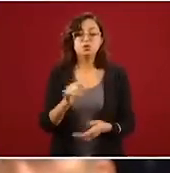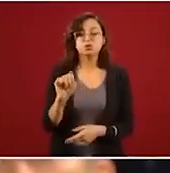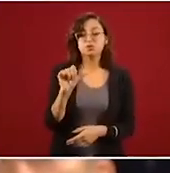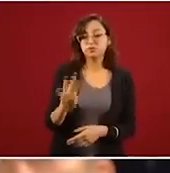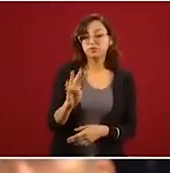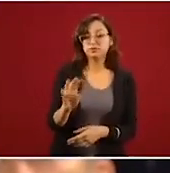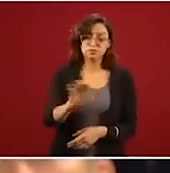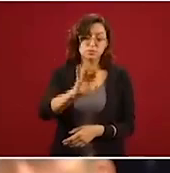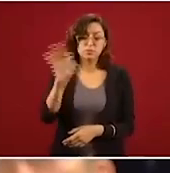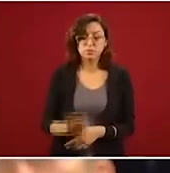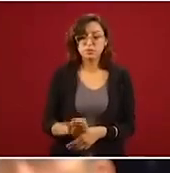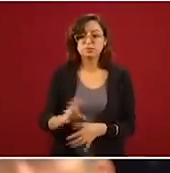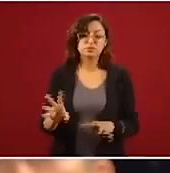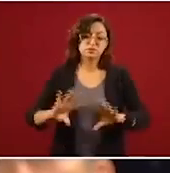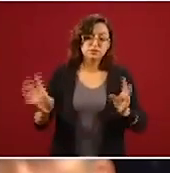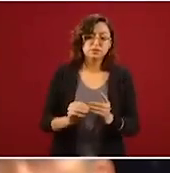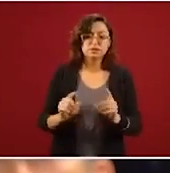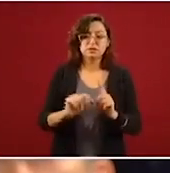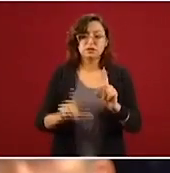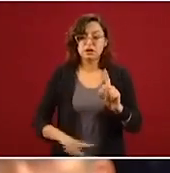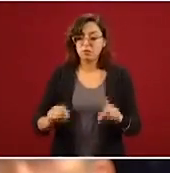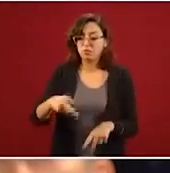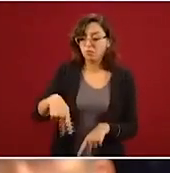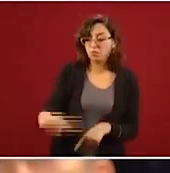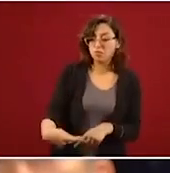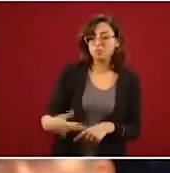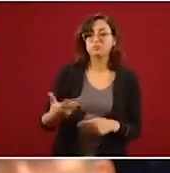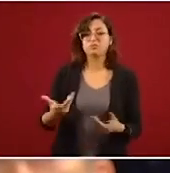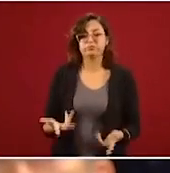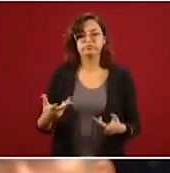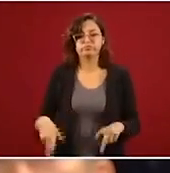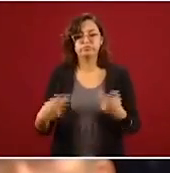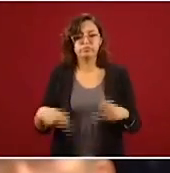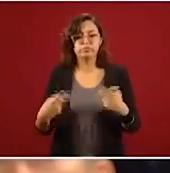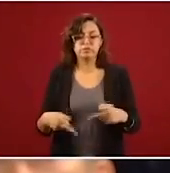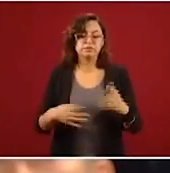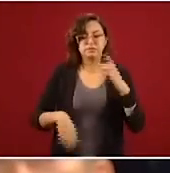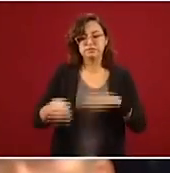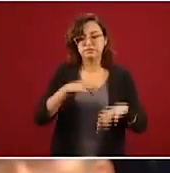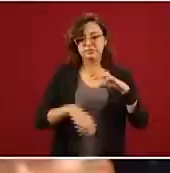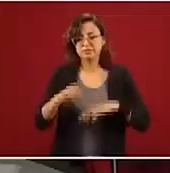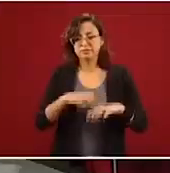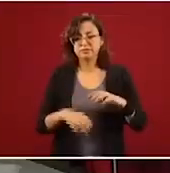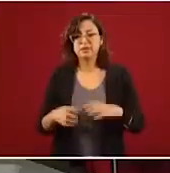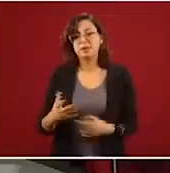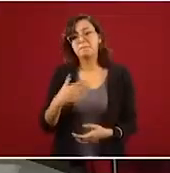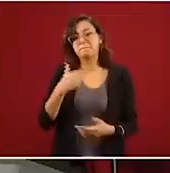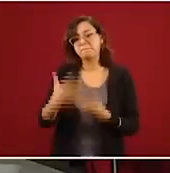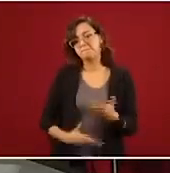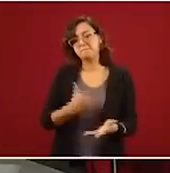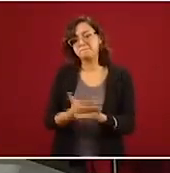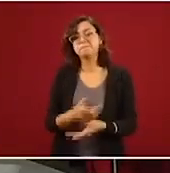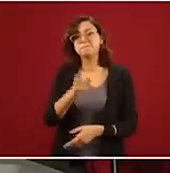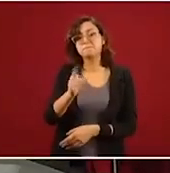de integración nacional tienen esos productos que se venden y se compran las empresas. Ese es mi planteamiento, ojalá y me